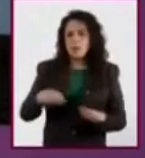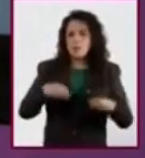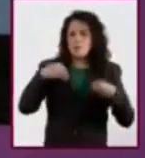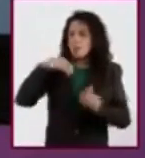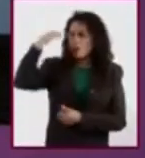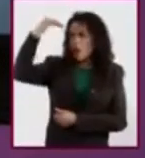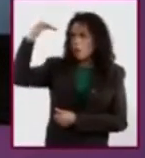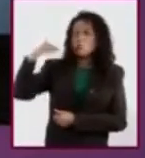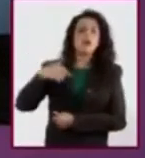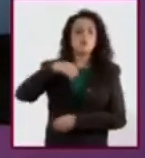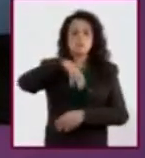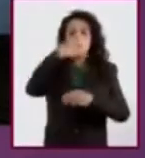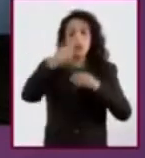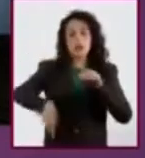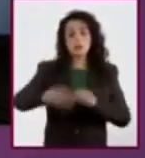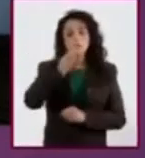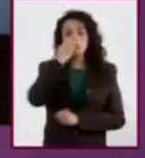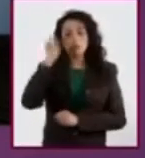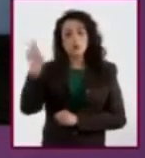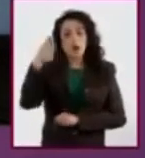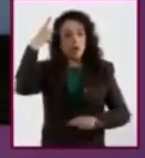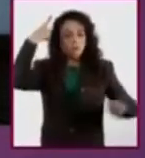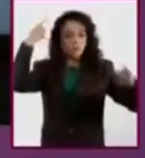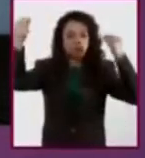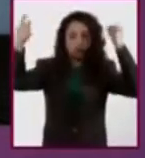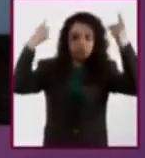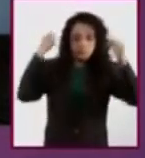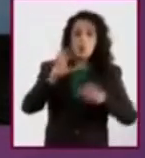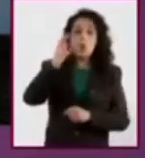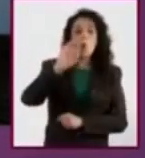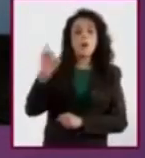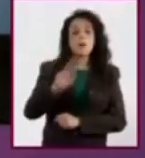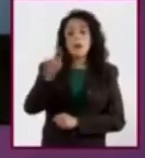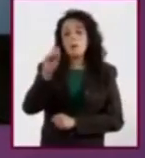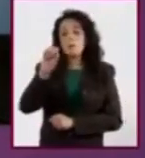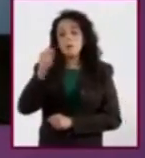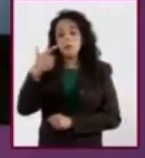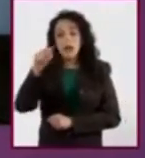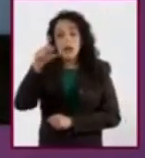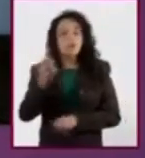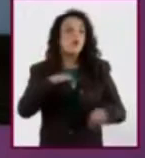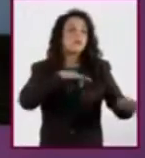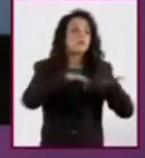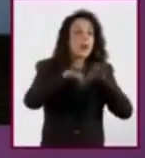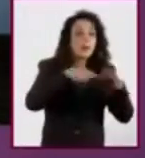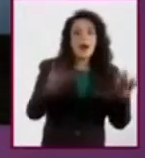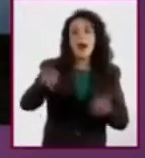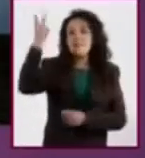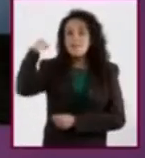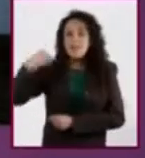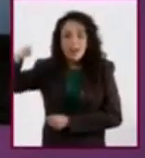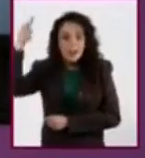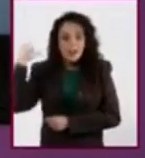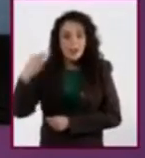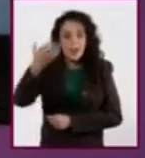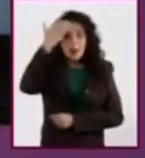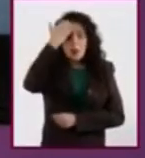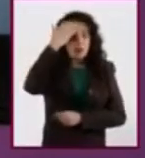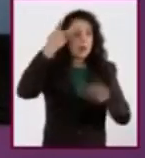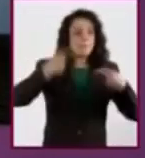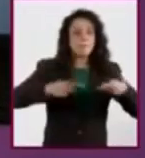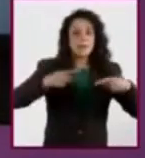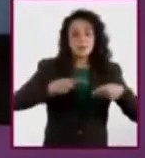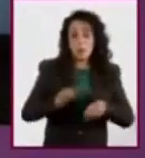carrera universitaria, quizá un posgrado, un trabajo, viajando, conociendo